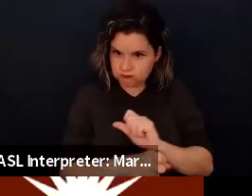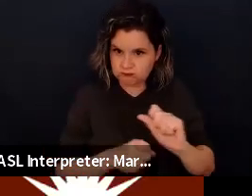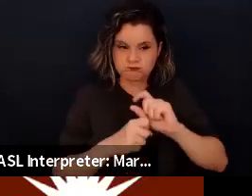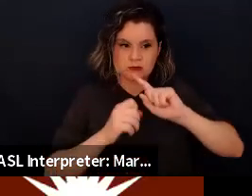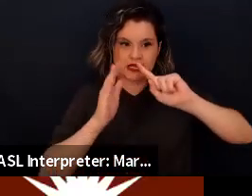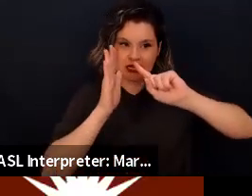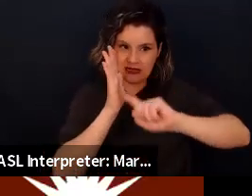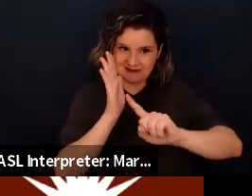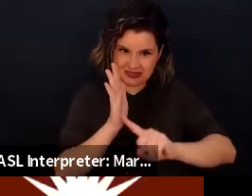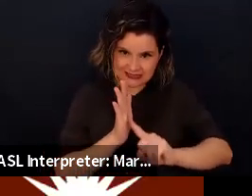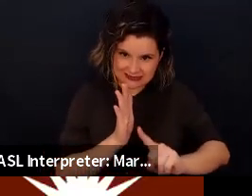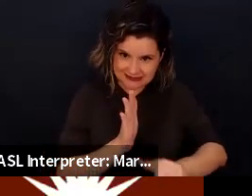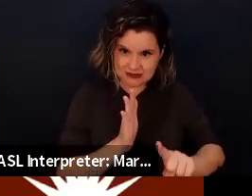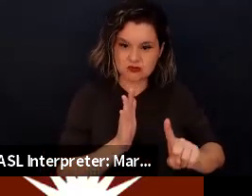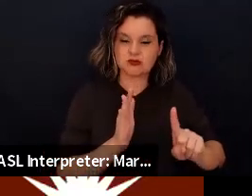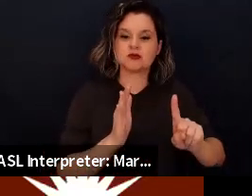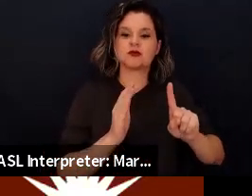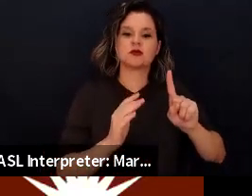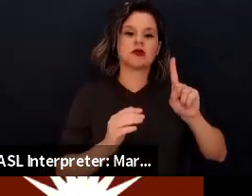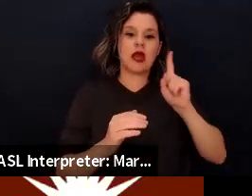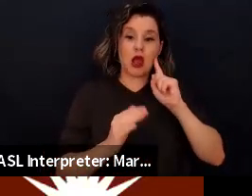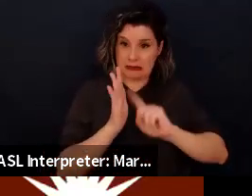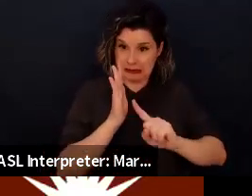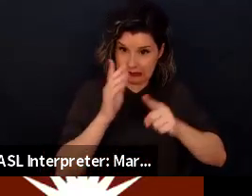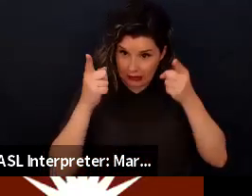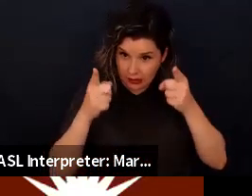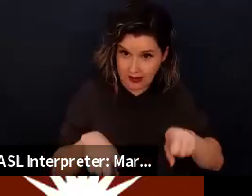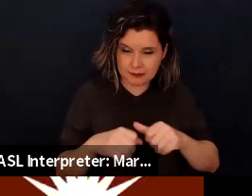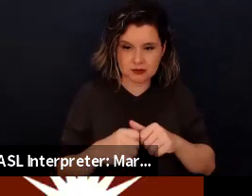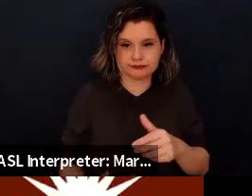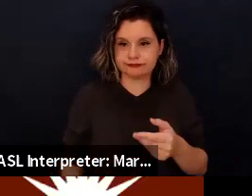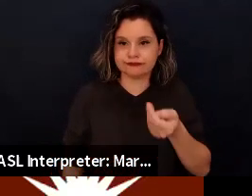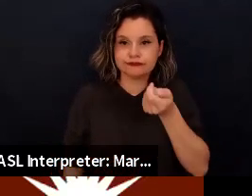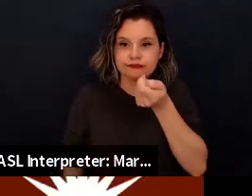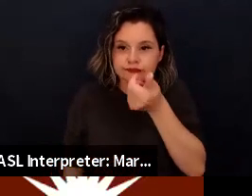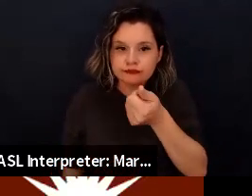donde se dio seguimiento a una investigación fueron solamente